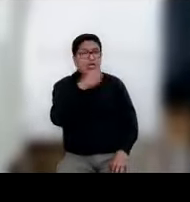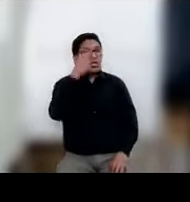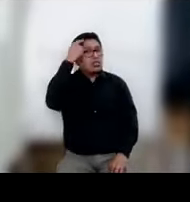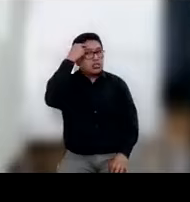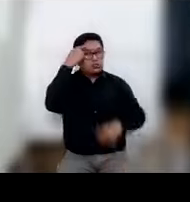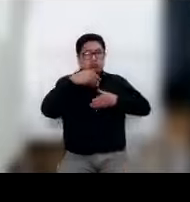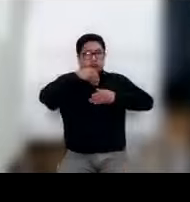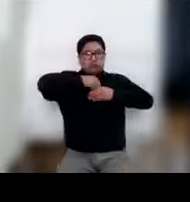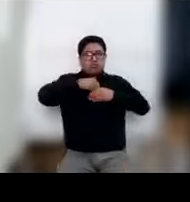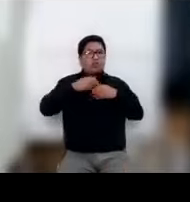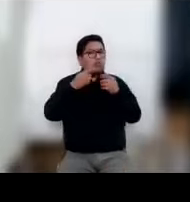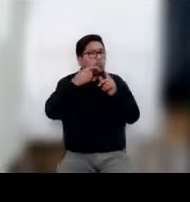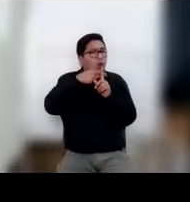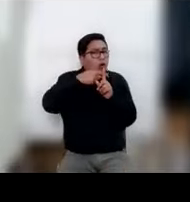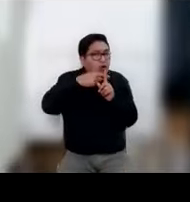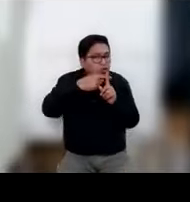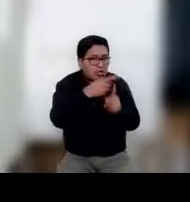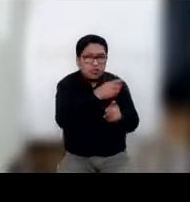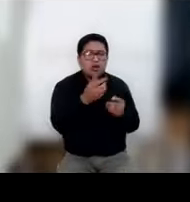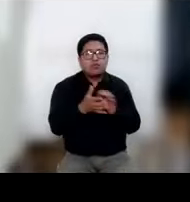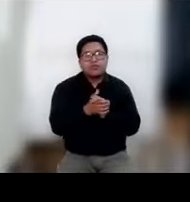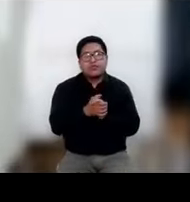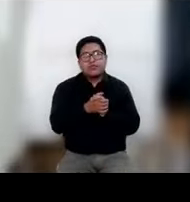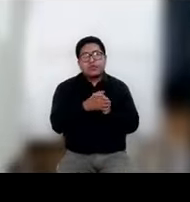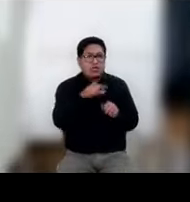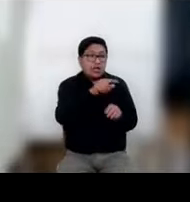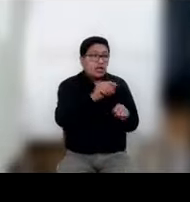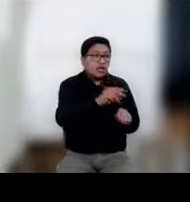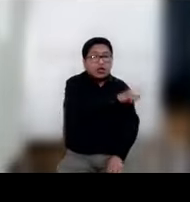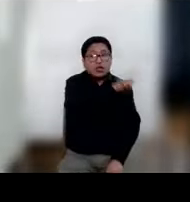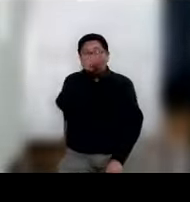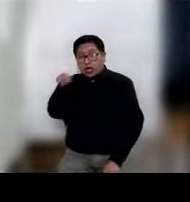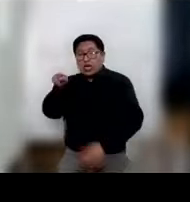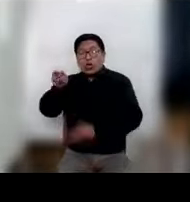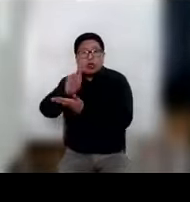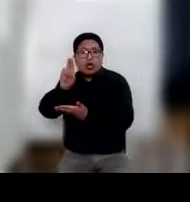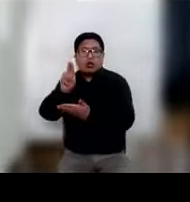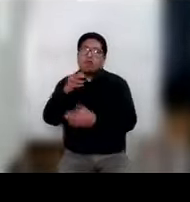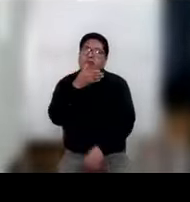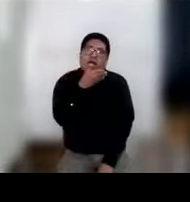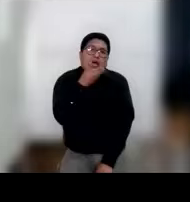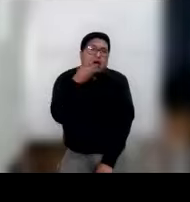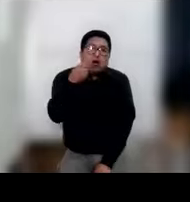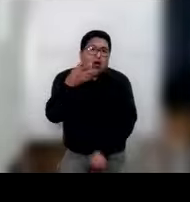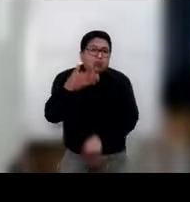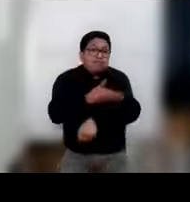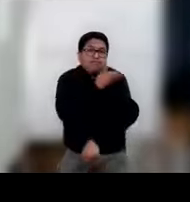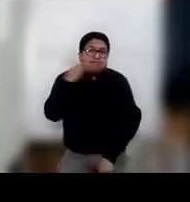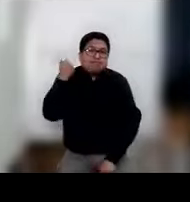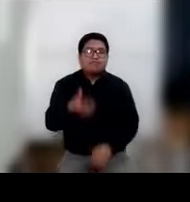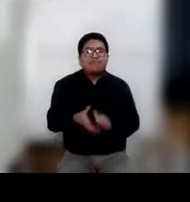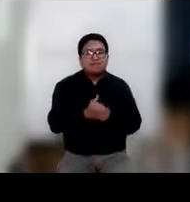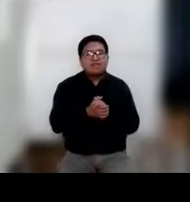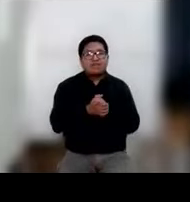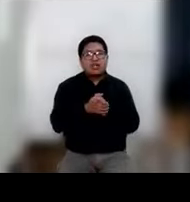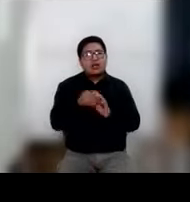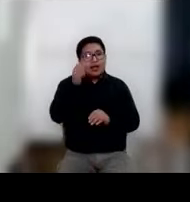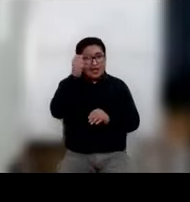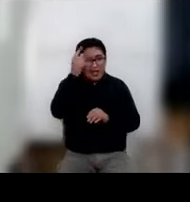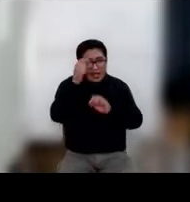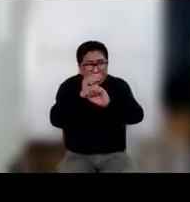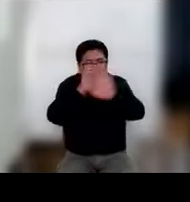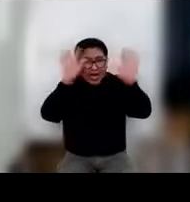formación de persona y eso les hace personas de mayor calidad entonces debemos entender de que el trabajo infantil